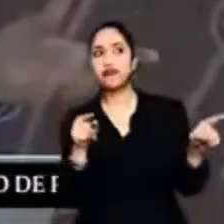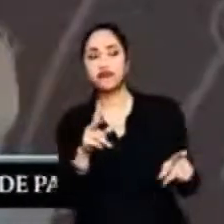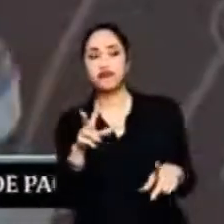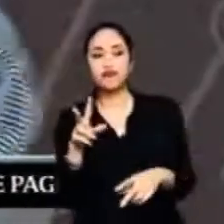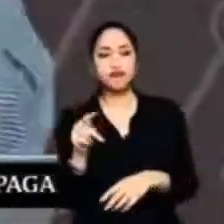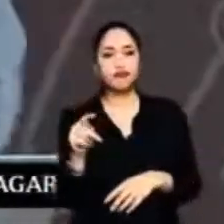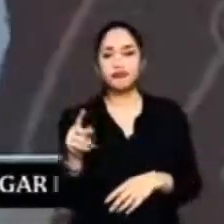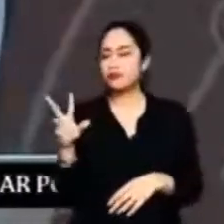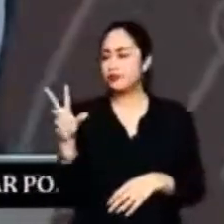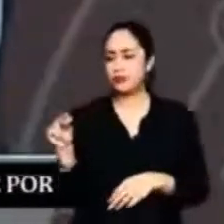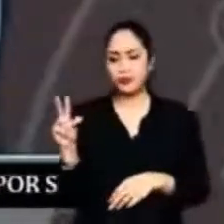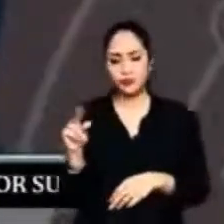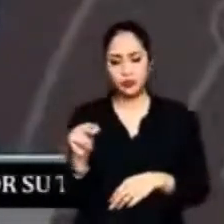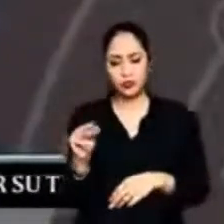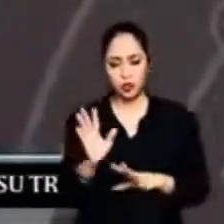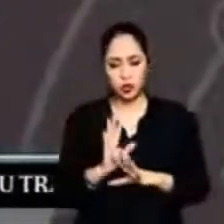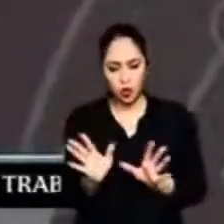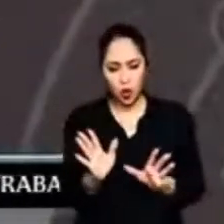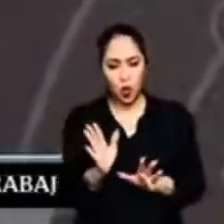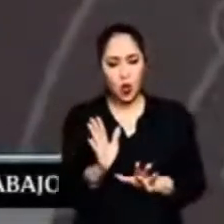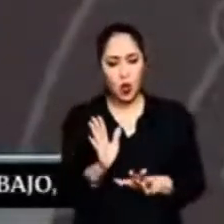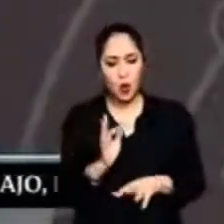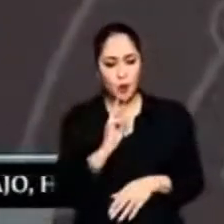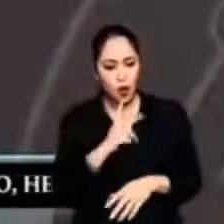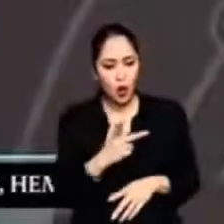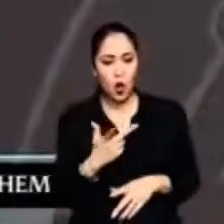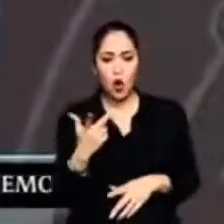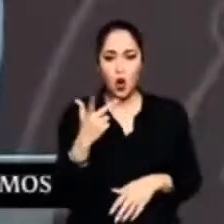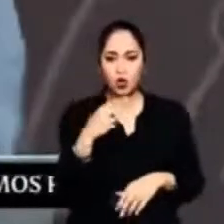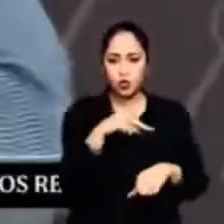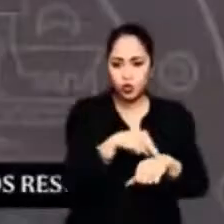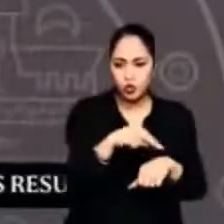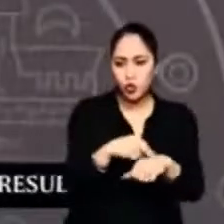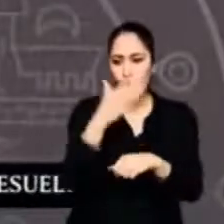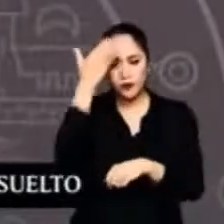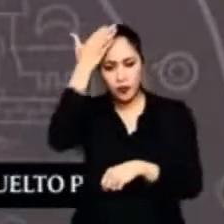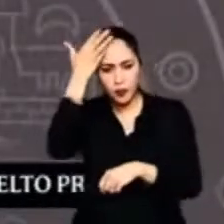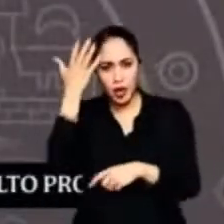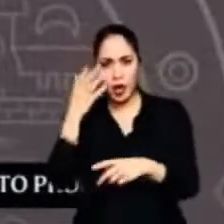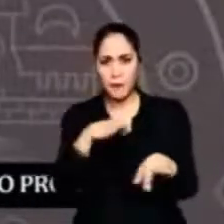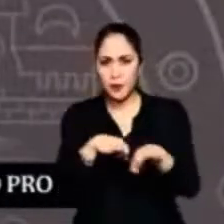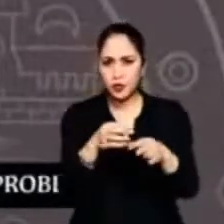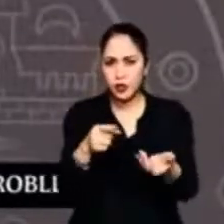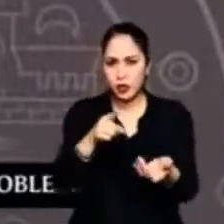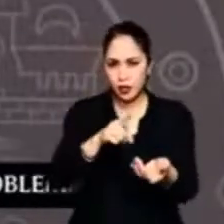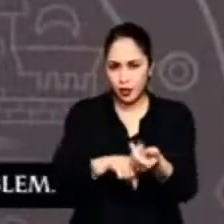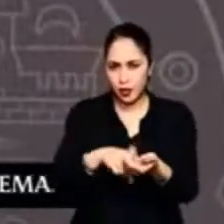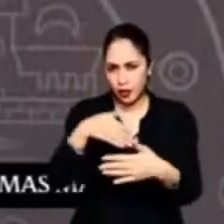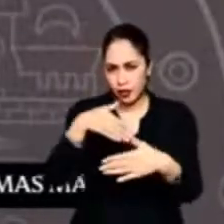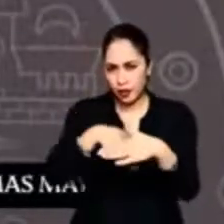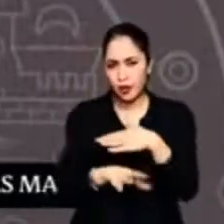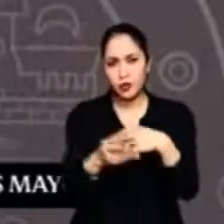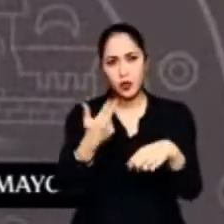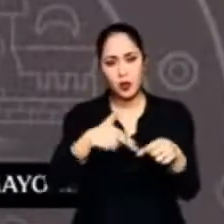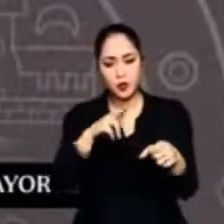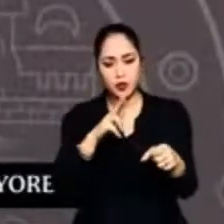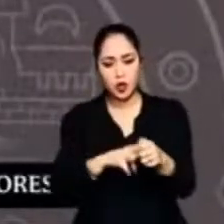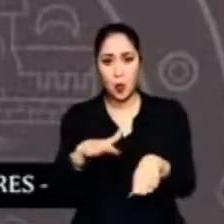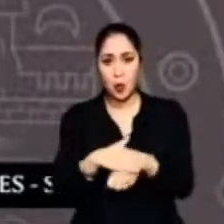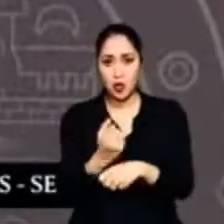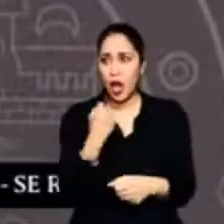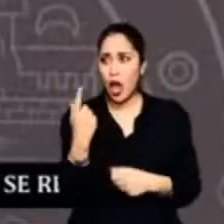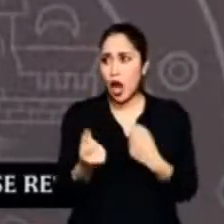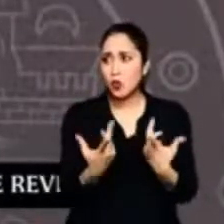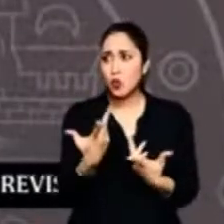Procuraremos que haya el suficiente personal médico en los hospitales para que el médico que no quiera, porque a mí me visitaron